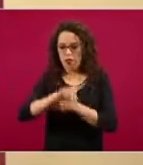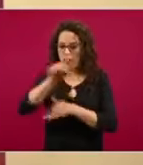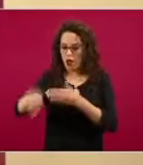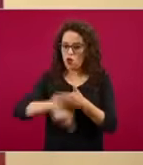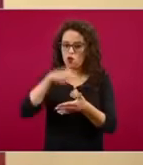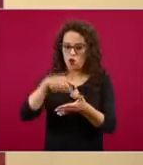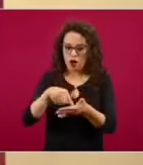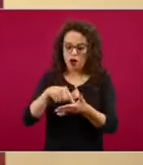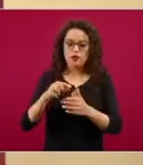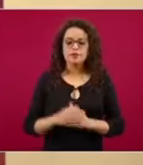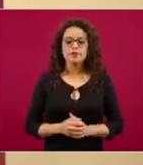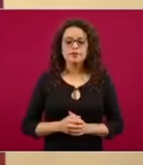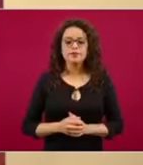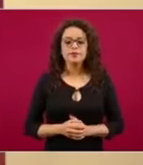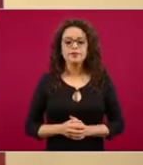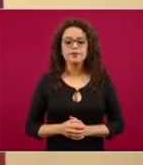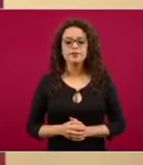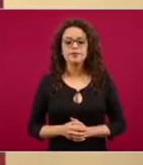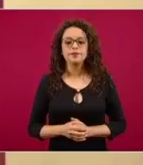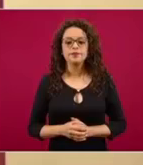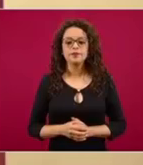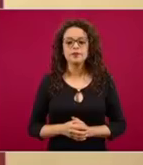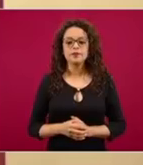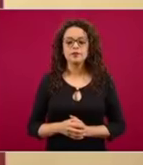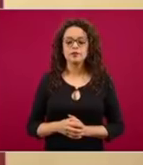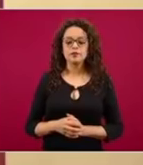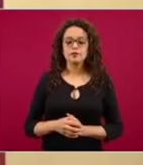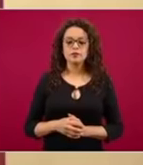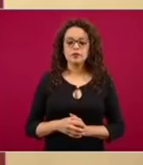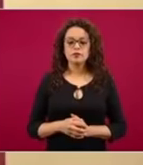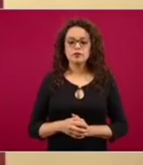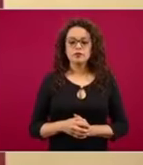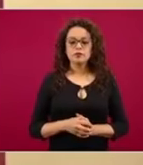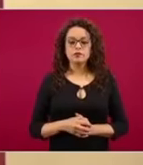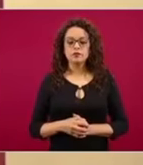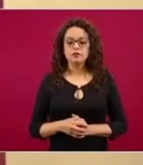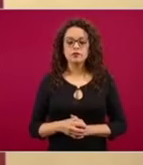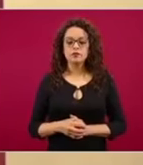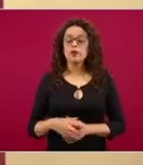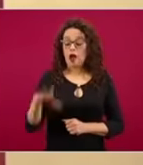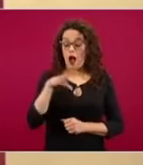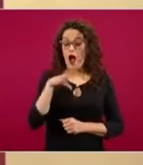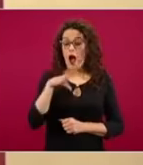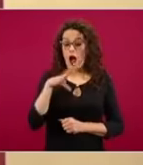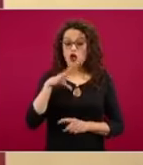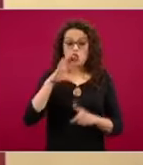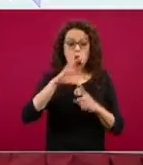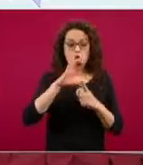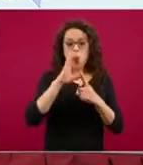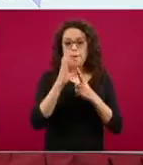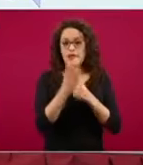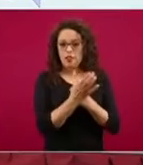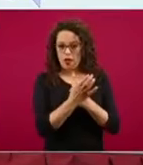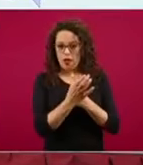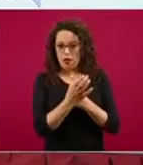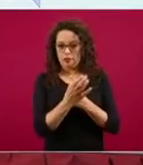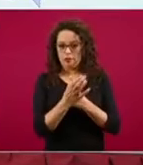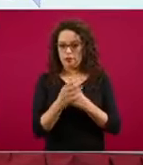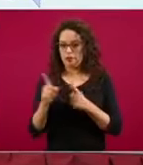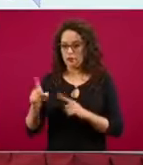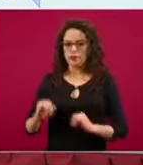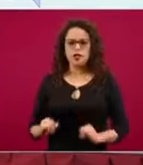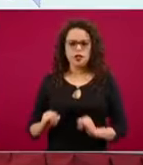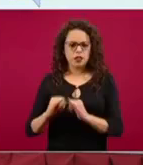de lugares. Comentarles que hay un comité interinstitucional que todas las